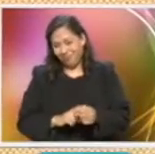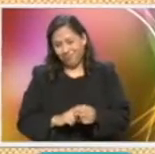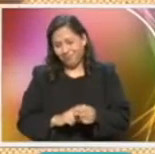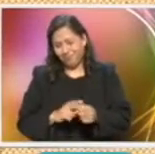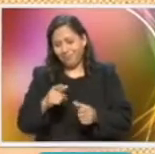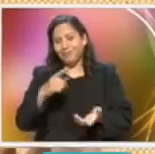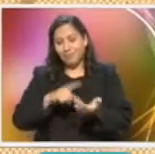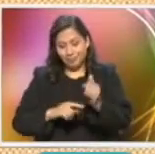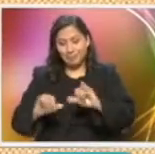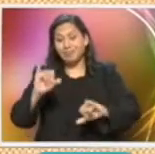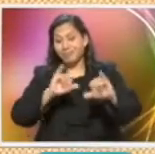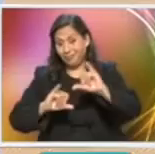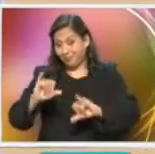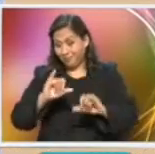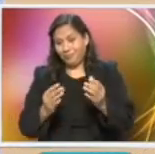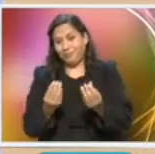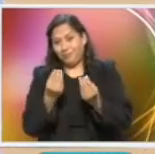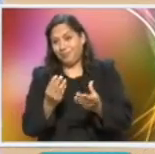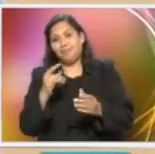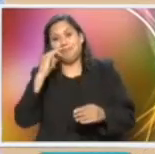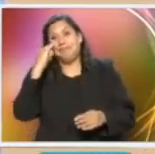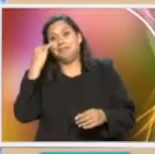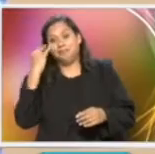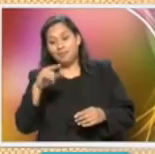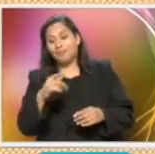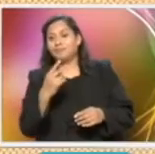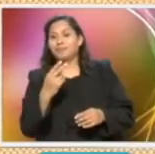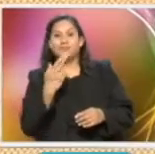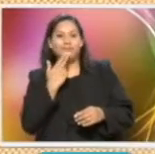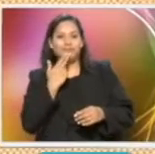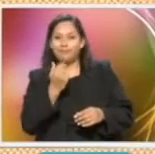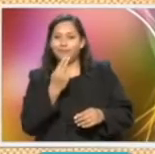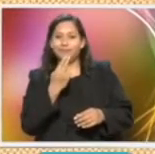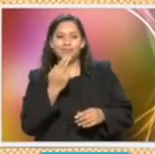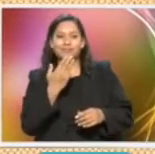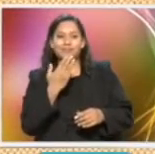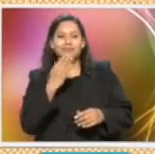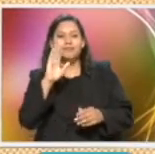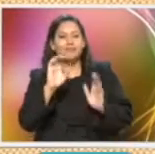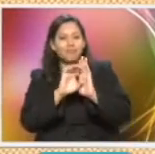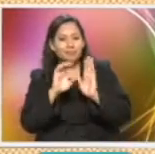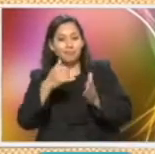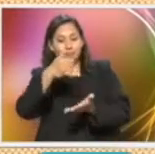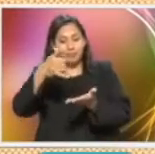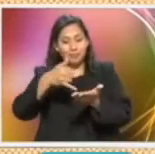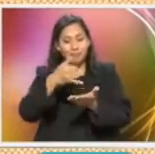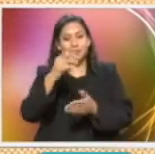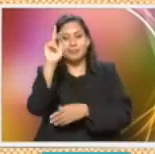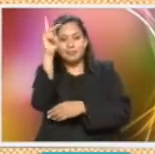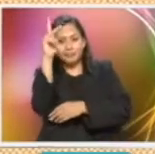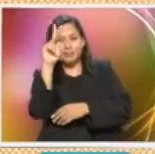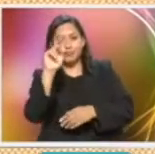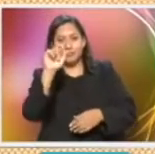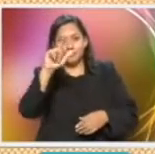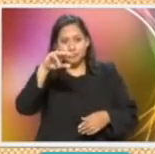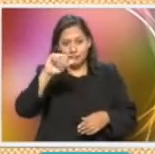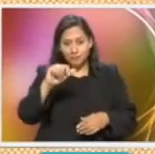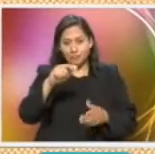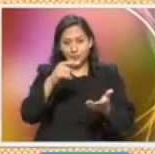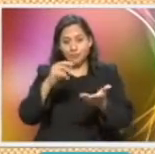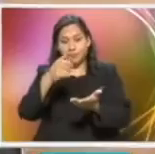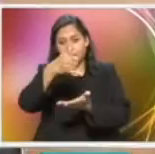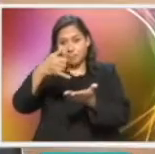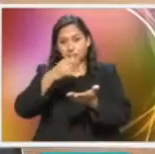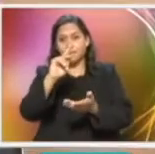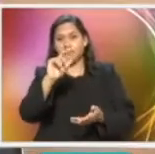ocupa muchas sustancias y muchas de ellas también están, digamos, por ejemplo, el aceite de palma, que es una sustancia que se